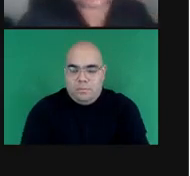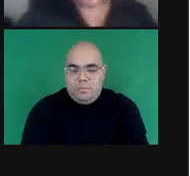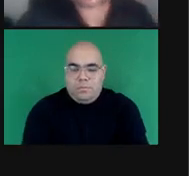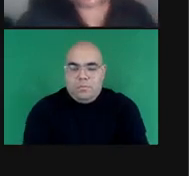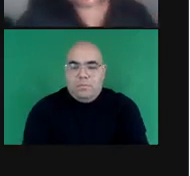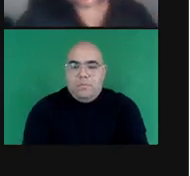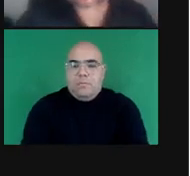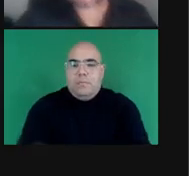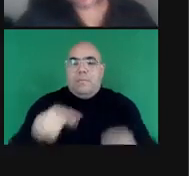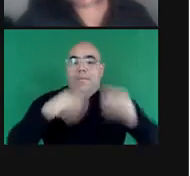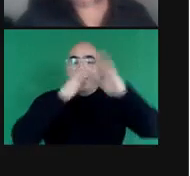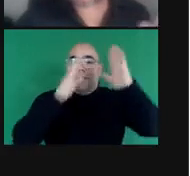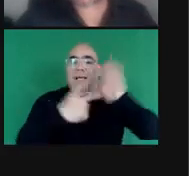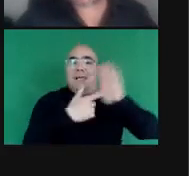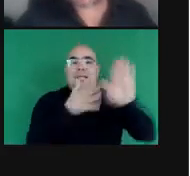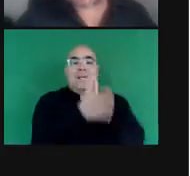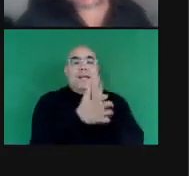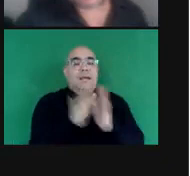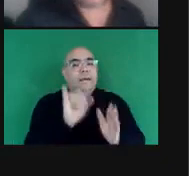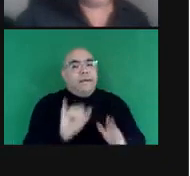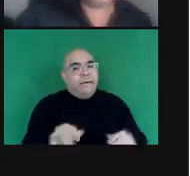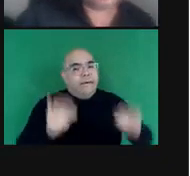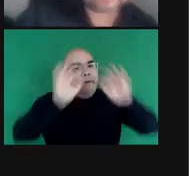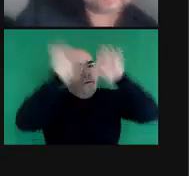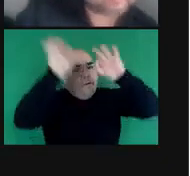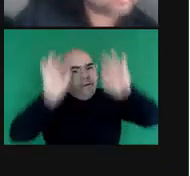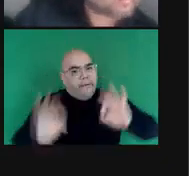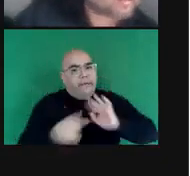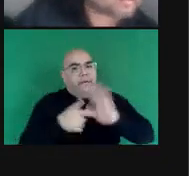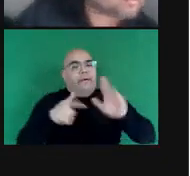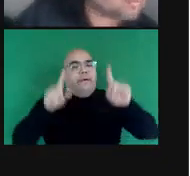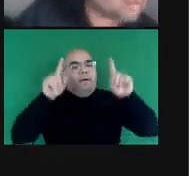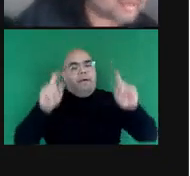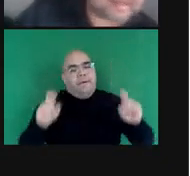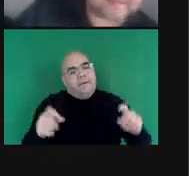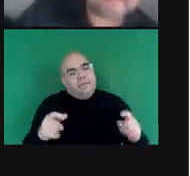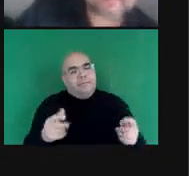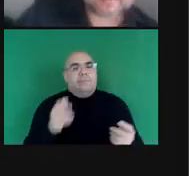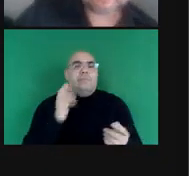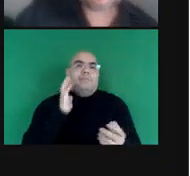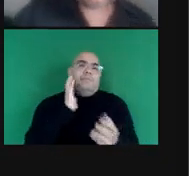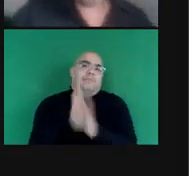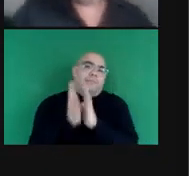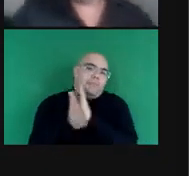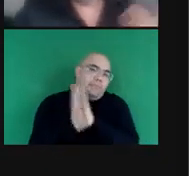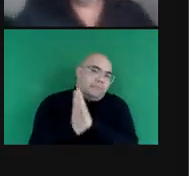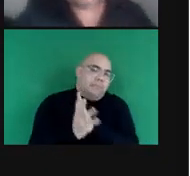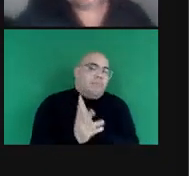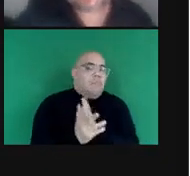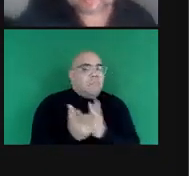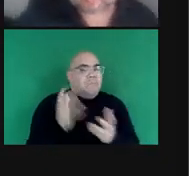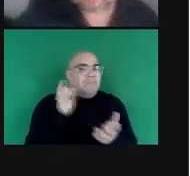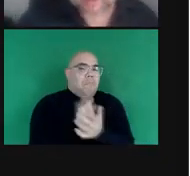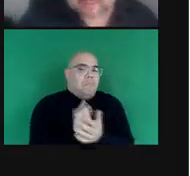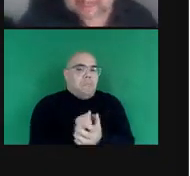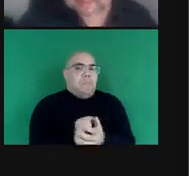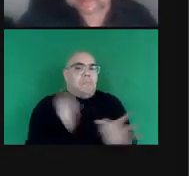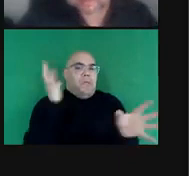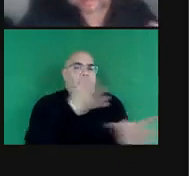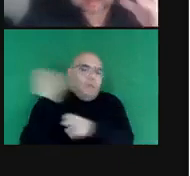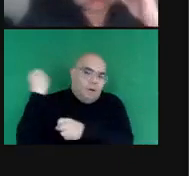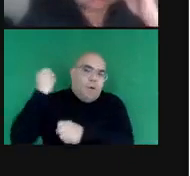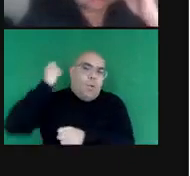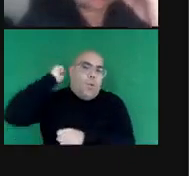casa que estaba padeciendo la expropiación a razón de extinción de dominio por la